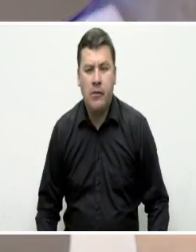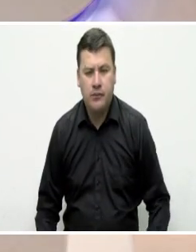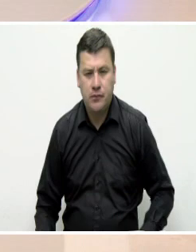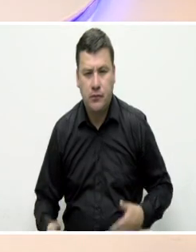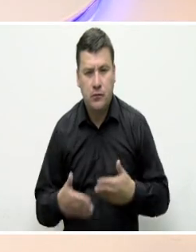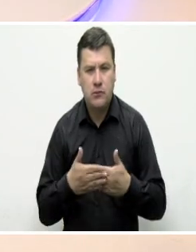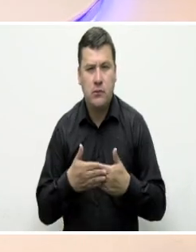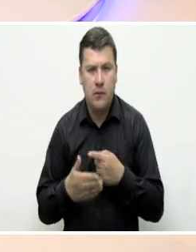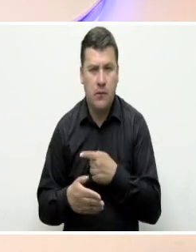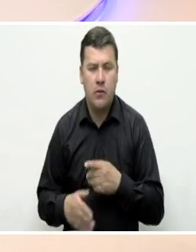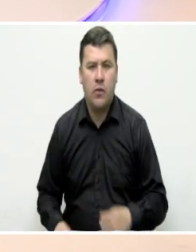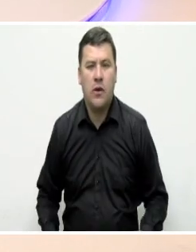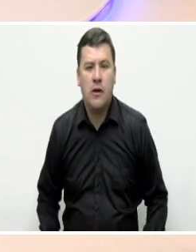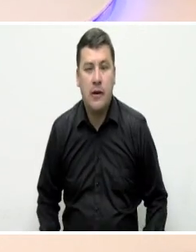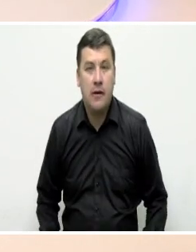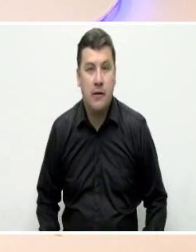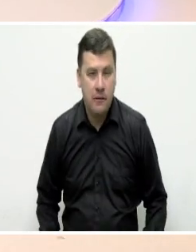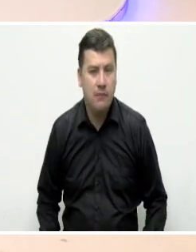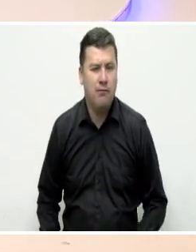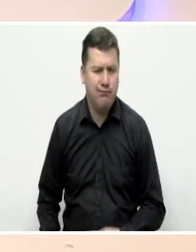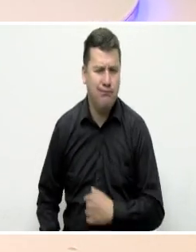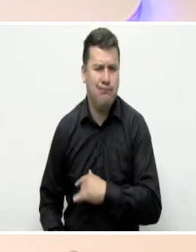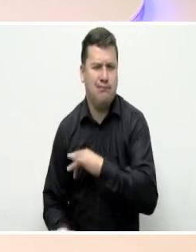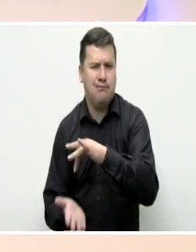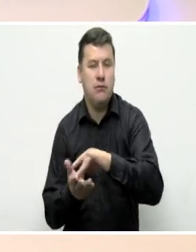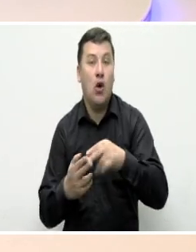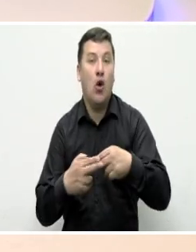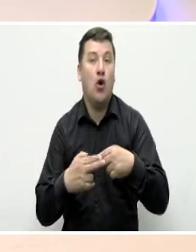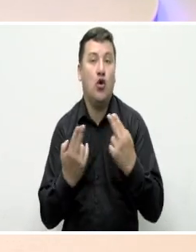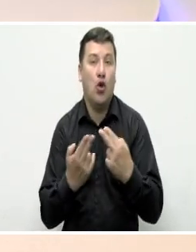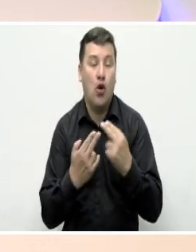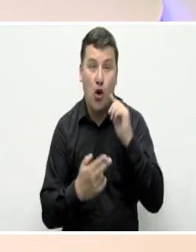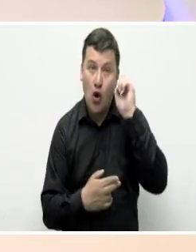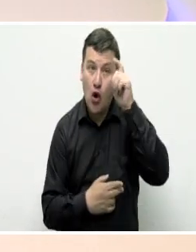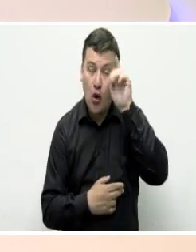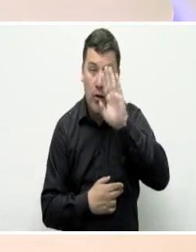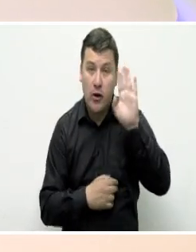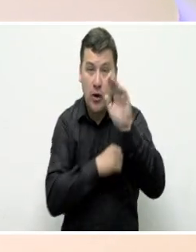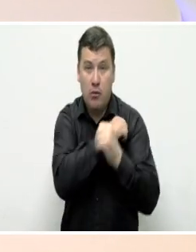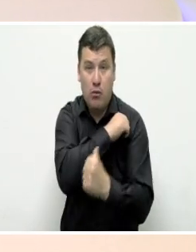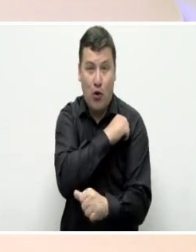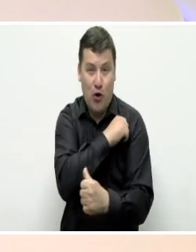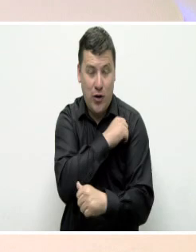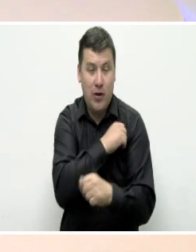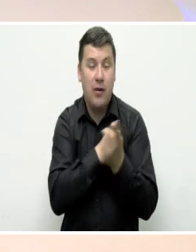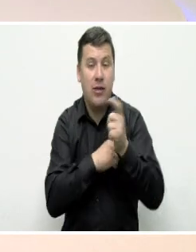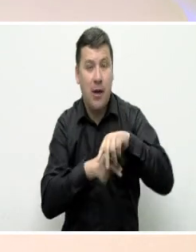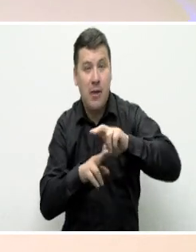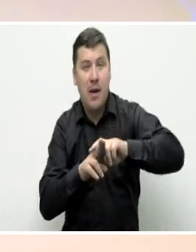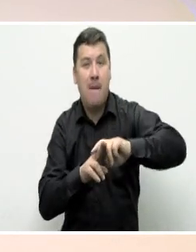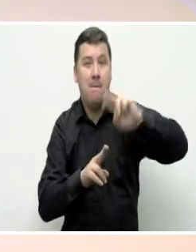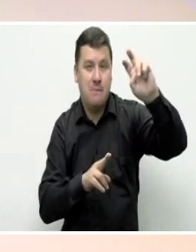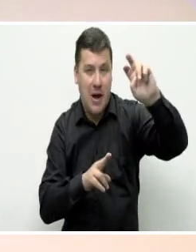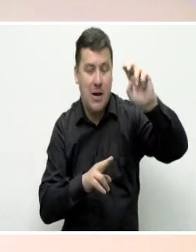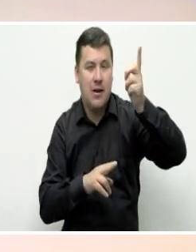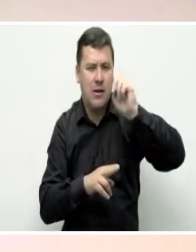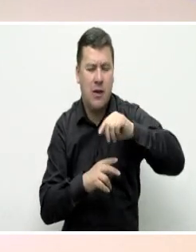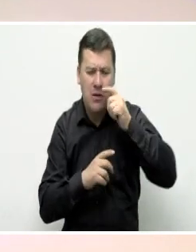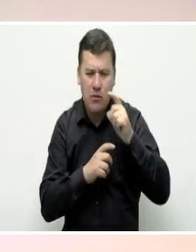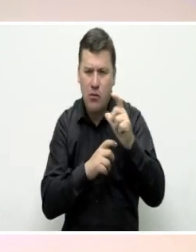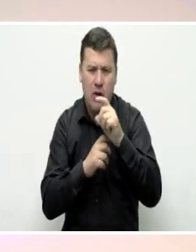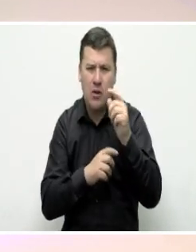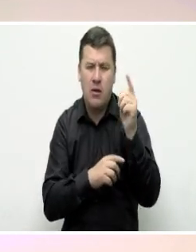gobernador de Caldas. Estuvimos en Tunja con el gobernador de Boyacá, también en Manizales con el